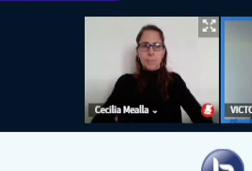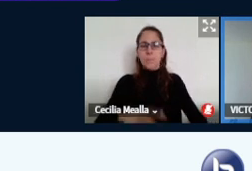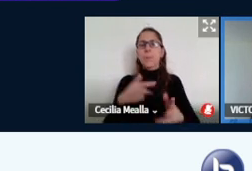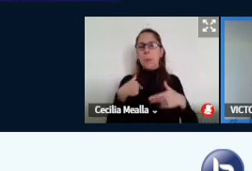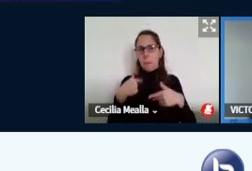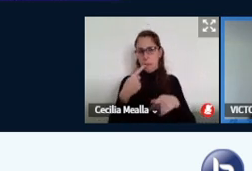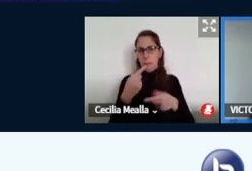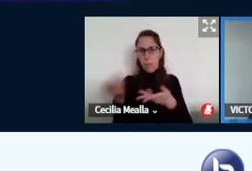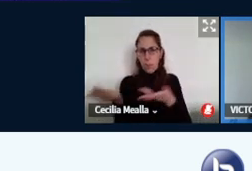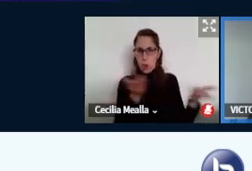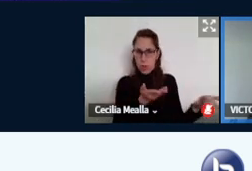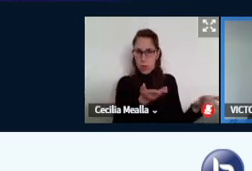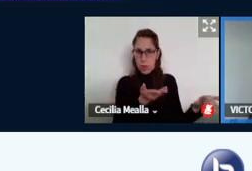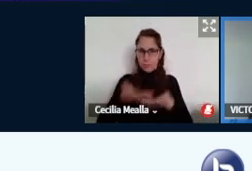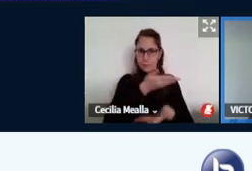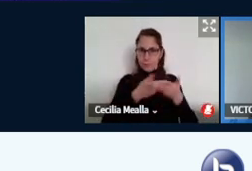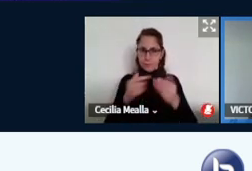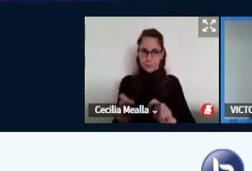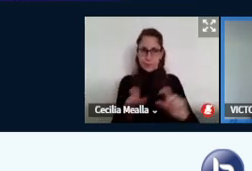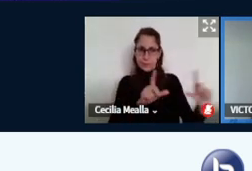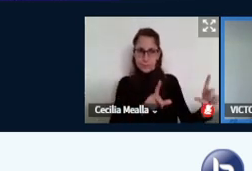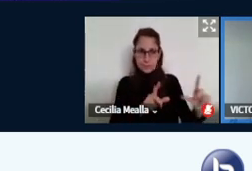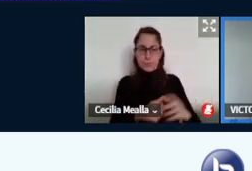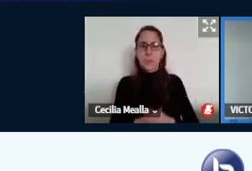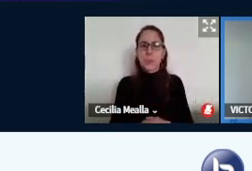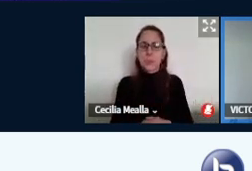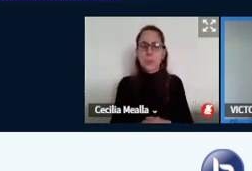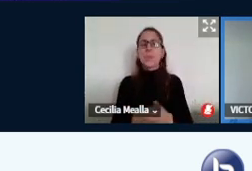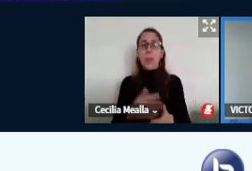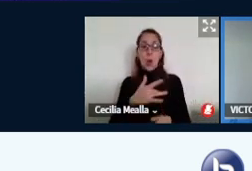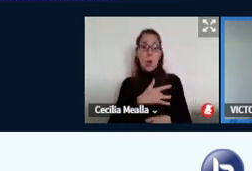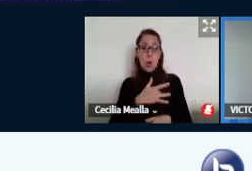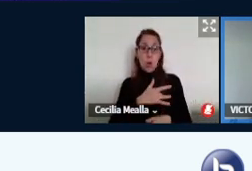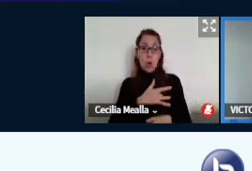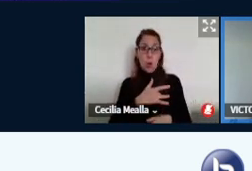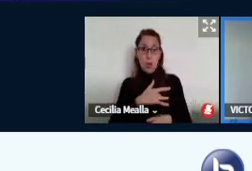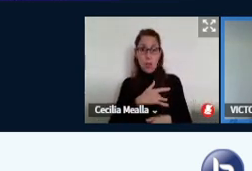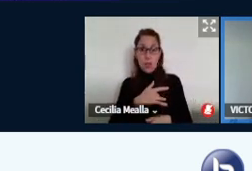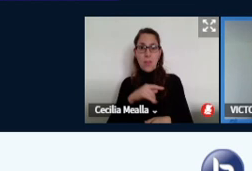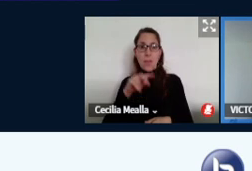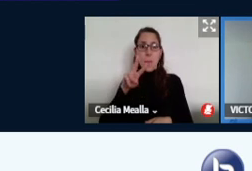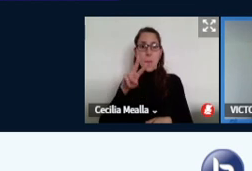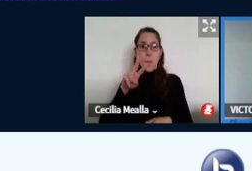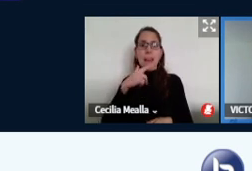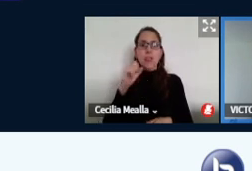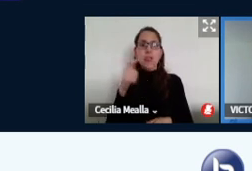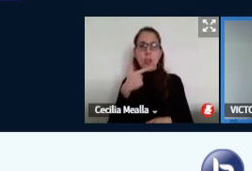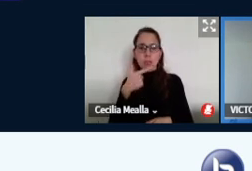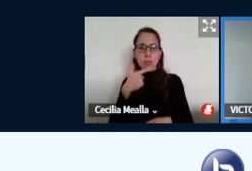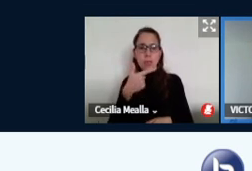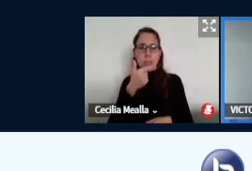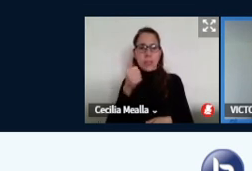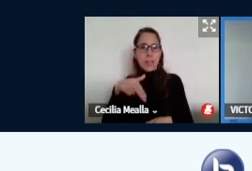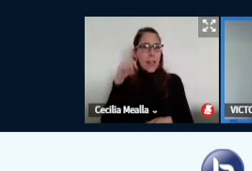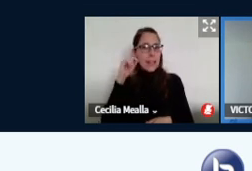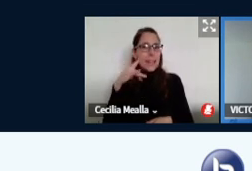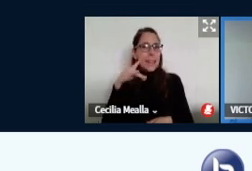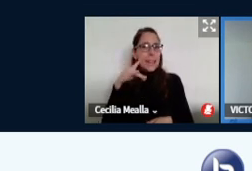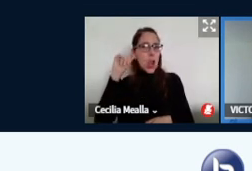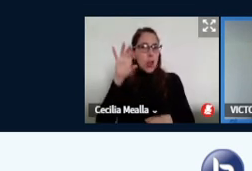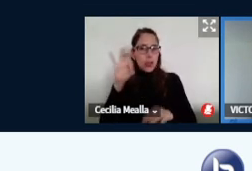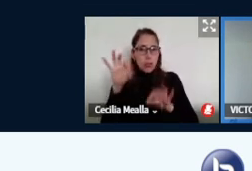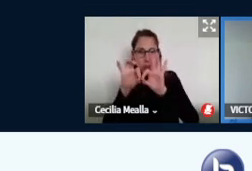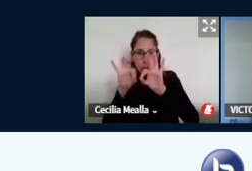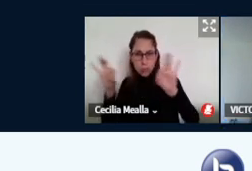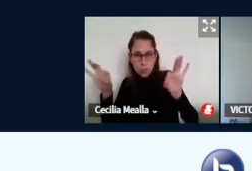empezar a compartir, pero vamos a tener tanto en corazón como en los vasos sanguíneos. Denme un